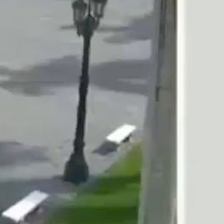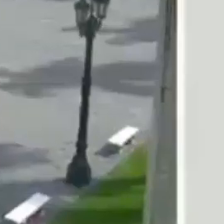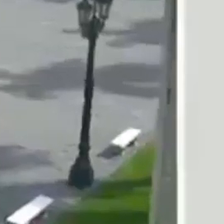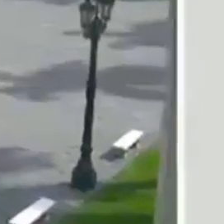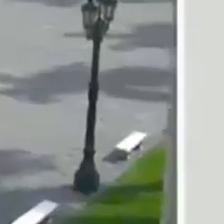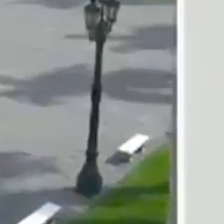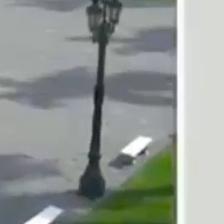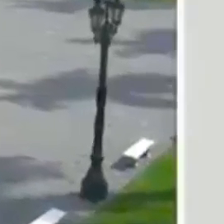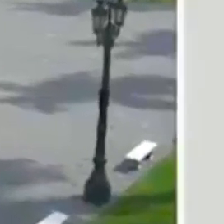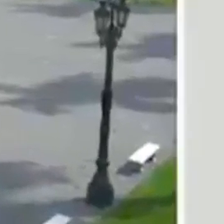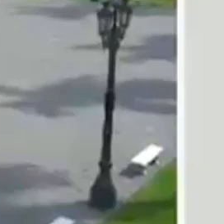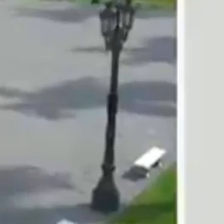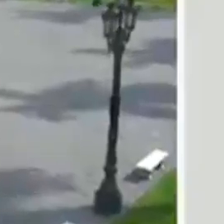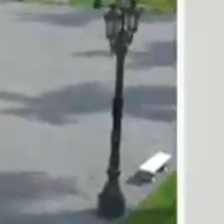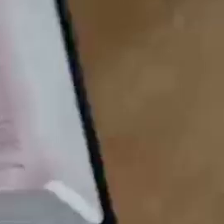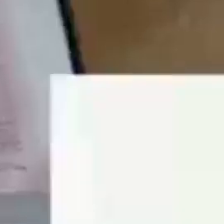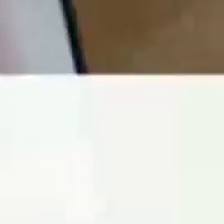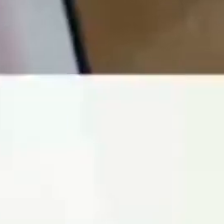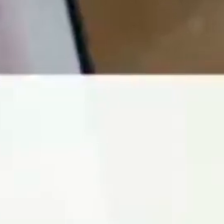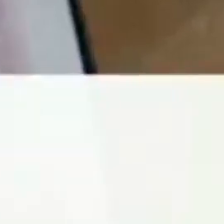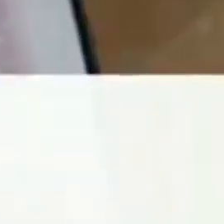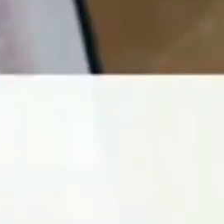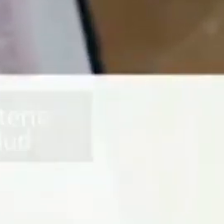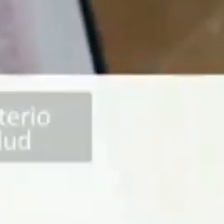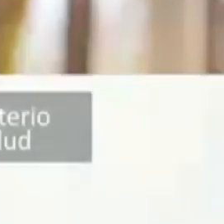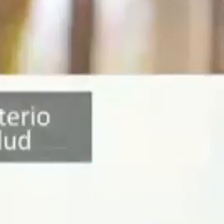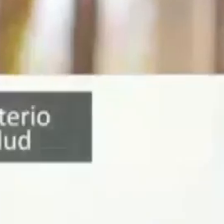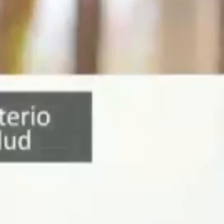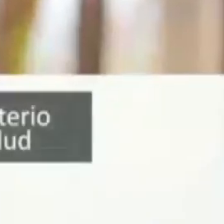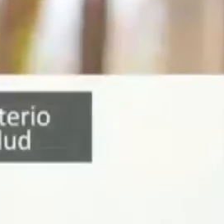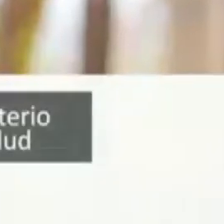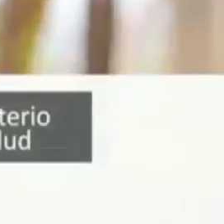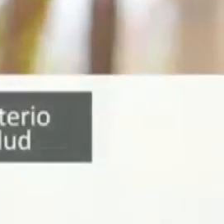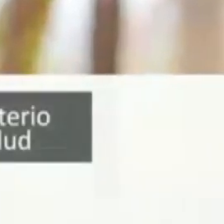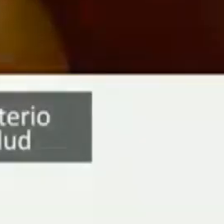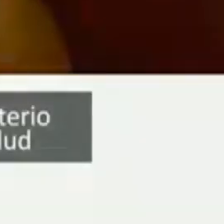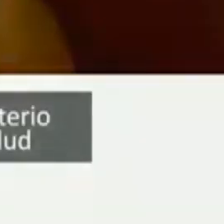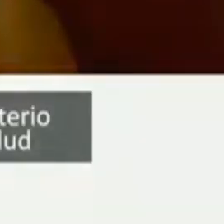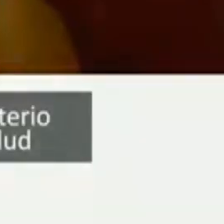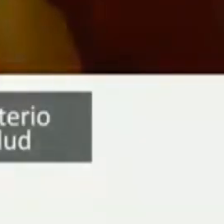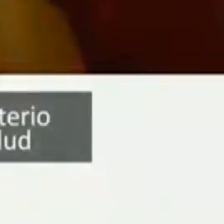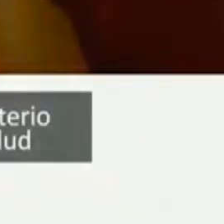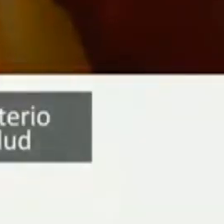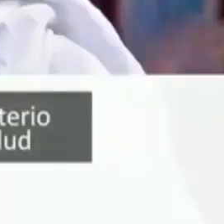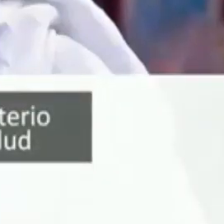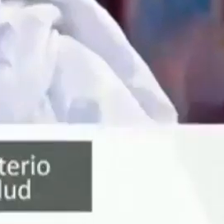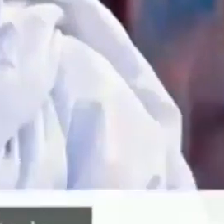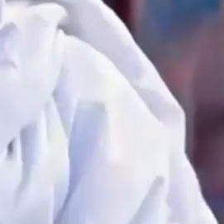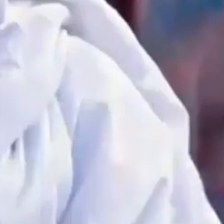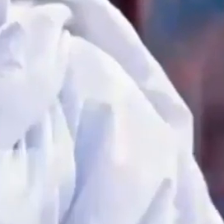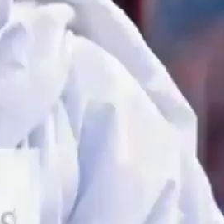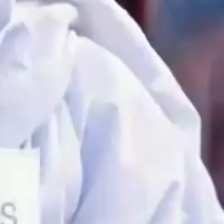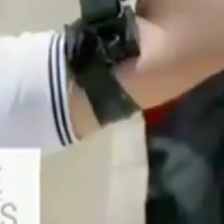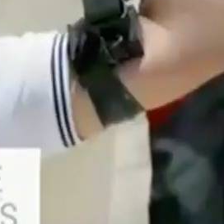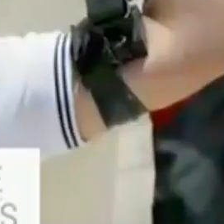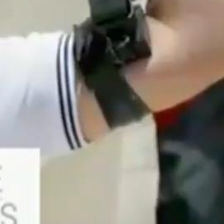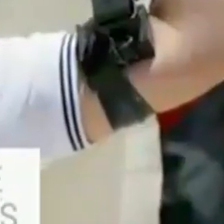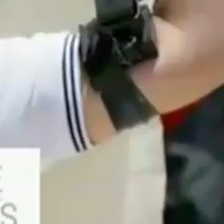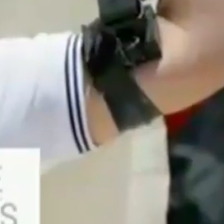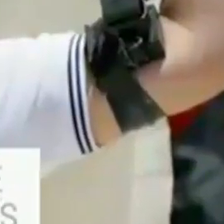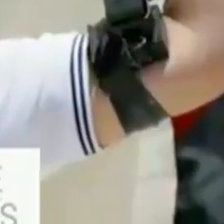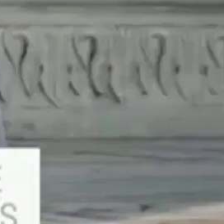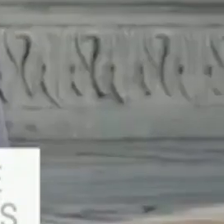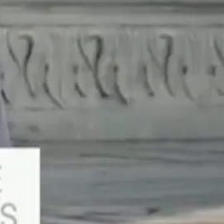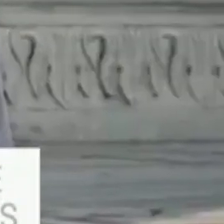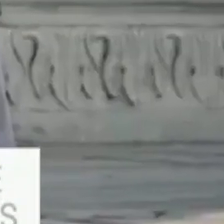salud. Desde la Plaza de Armas de Lima, el Consejo Interreligioso, el Ministerio de Salud y TV Perú, unidos en esta gran